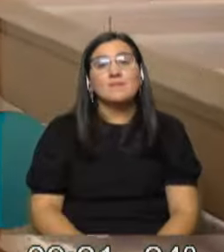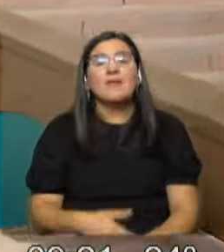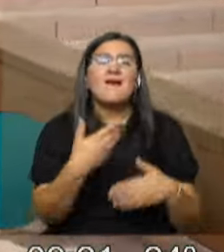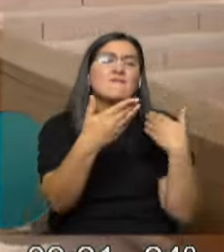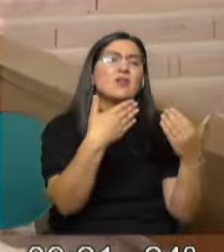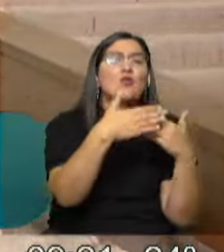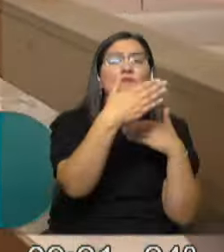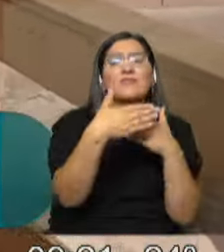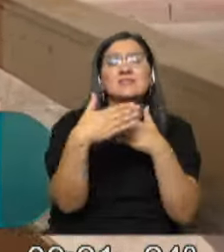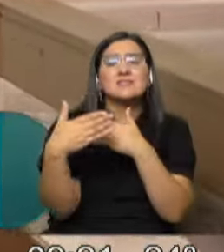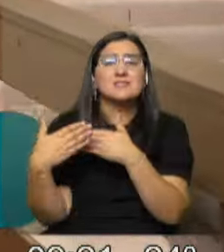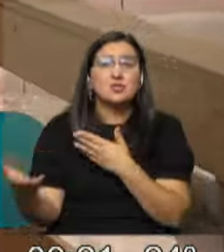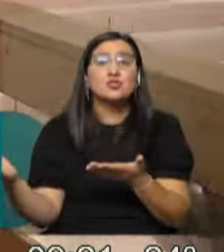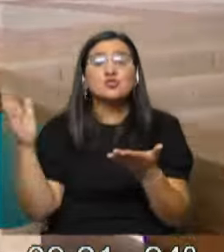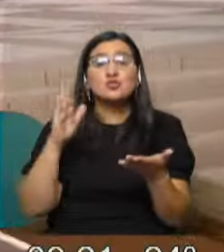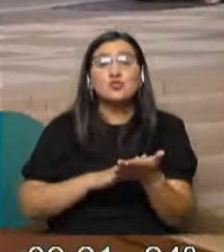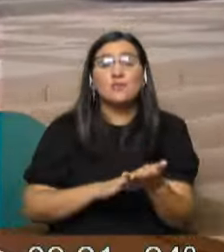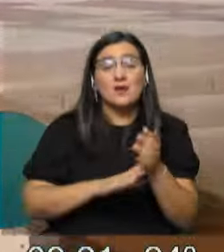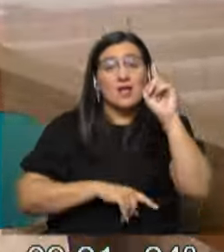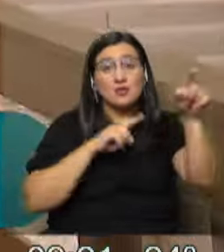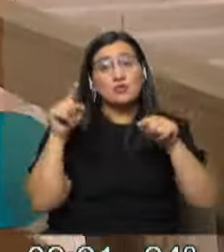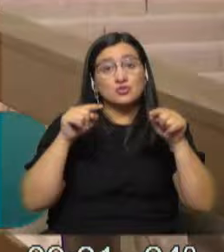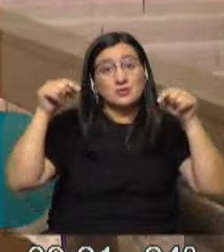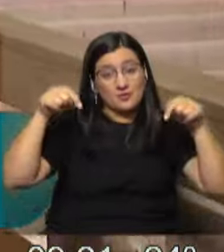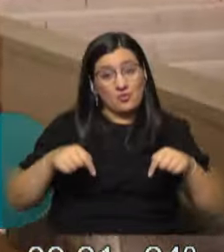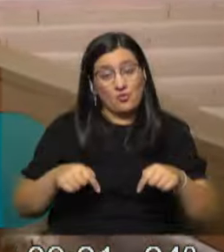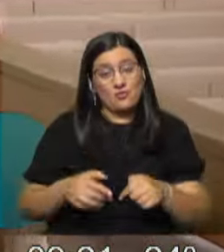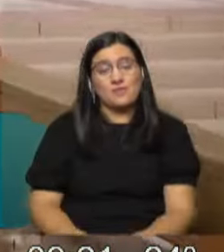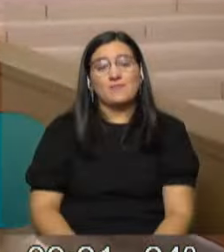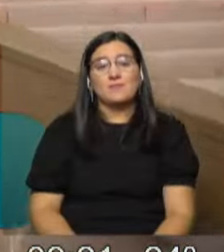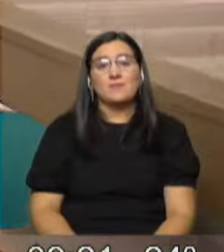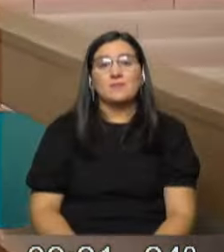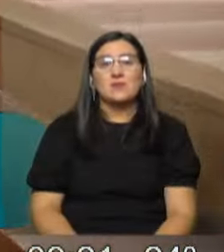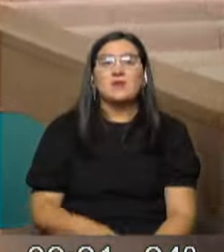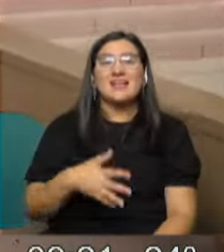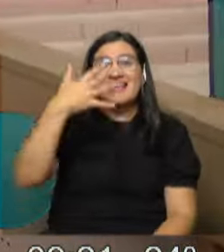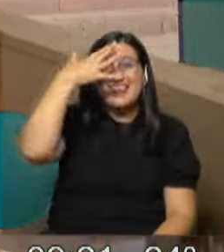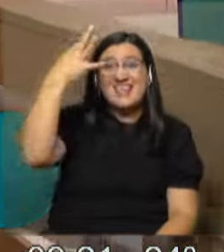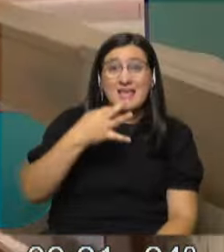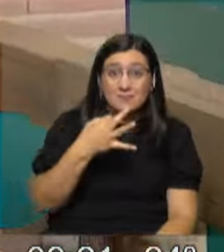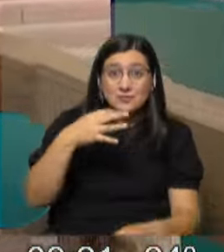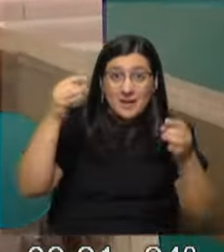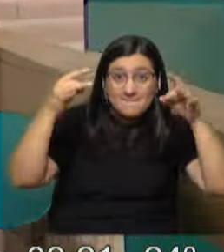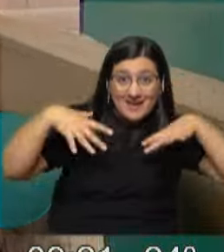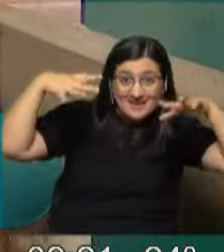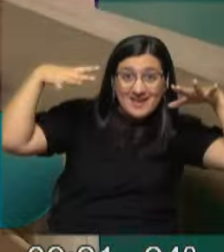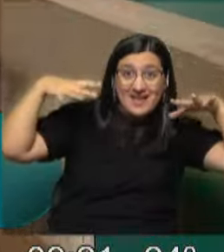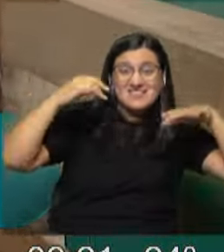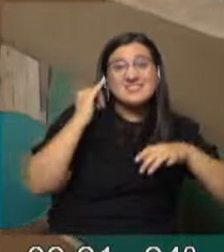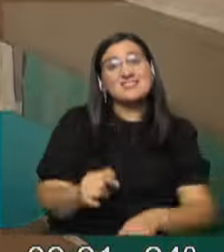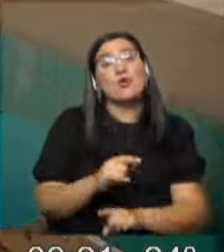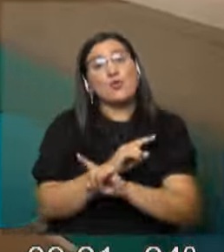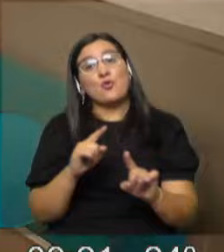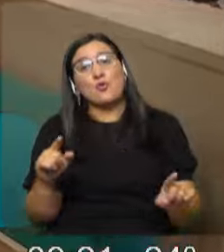estén apostados aquí acerca, Fito, de la gran consigna del día de hoy. Si creemos o no en la magia. Mirá qué lindo tema para hablar